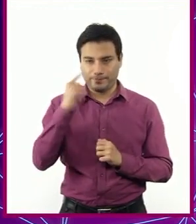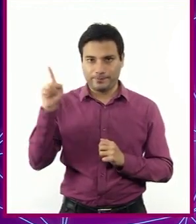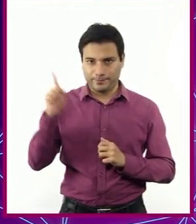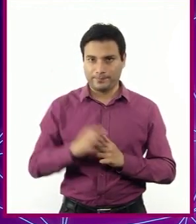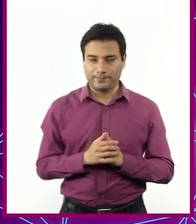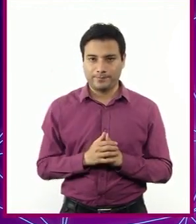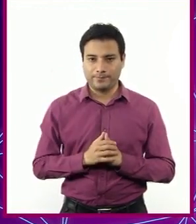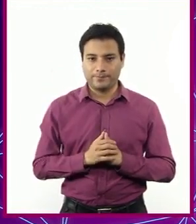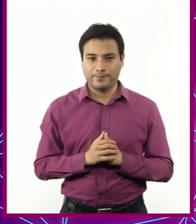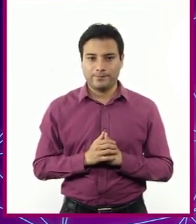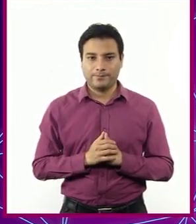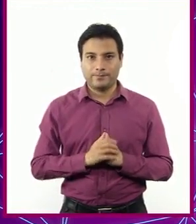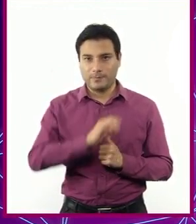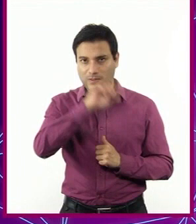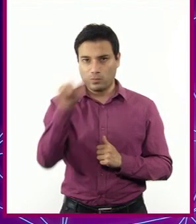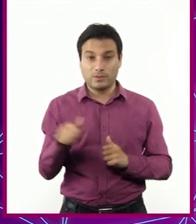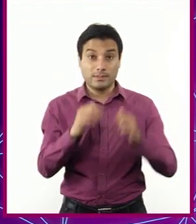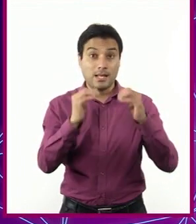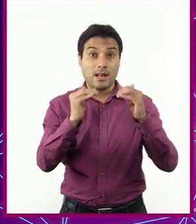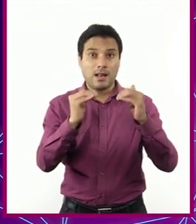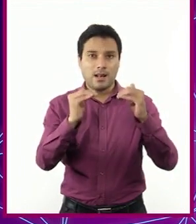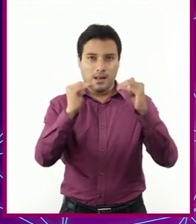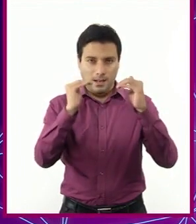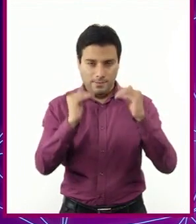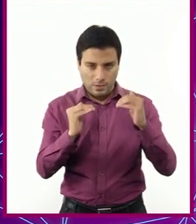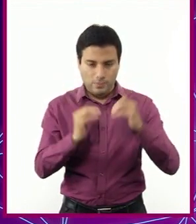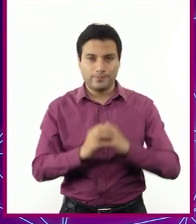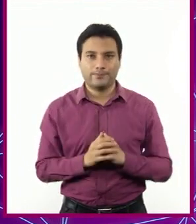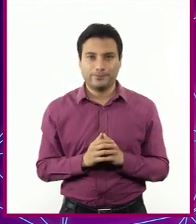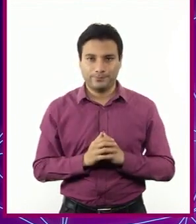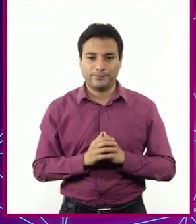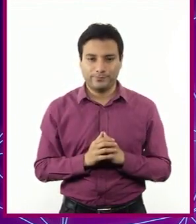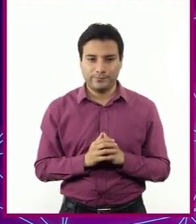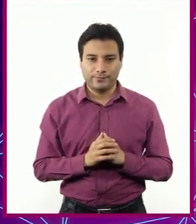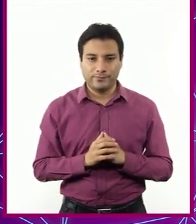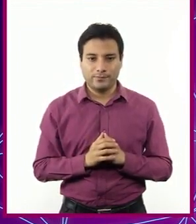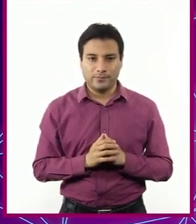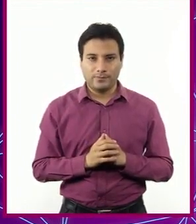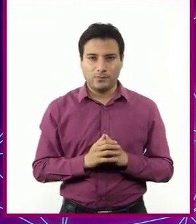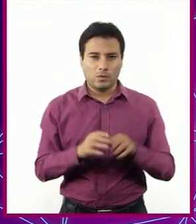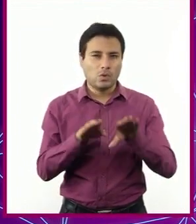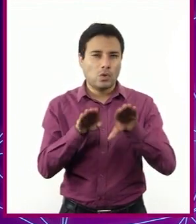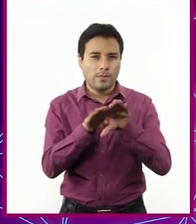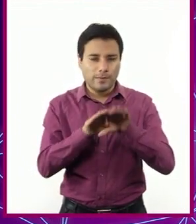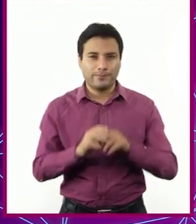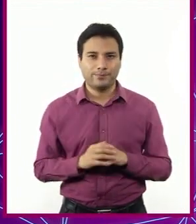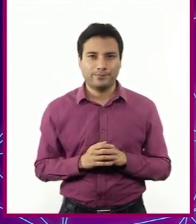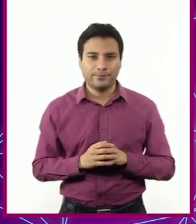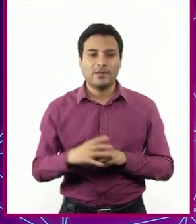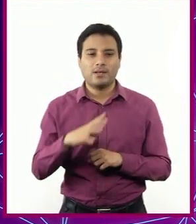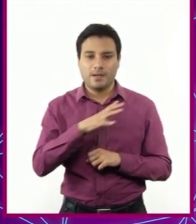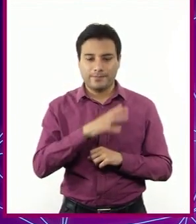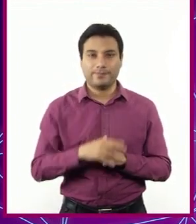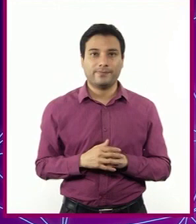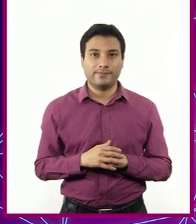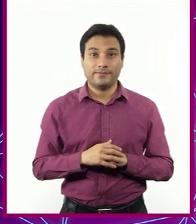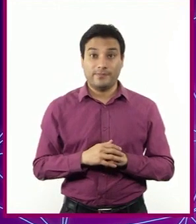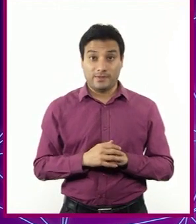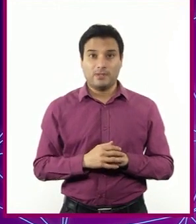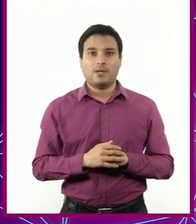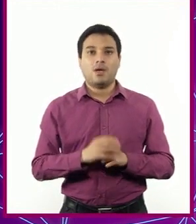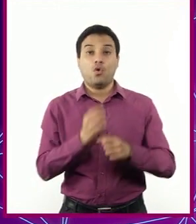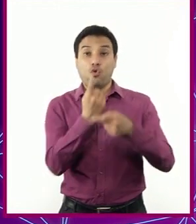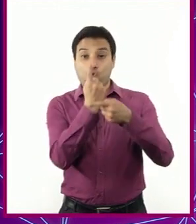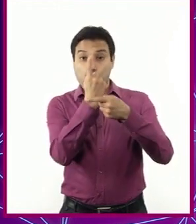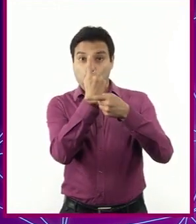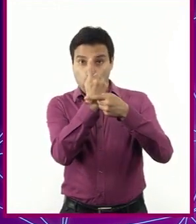numerador en 2 factores de 7 en el denominador, quedando 3 factores de 7 en el